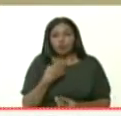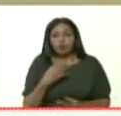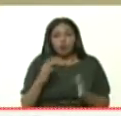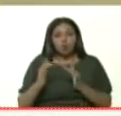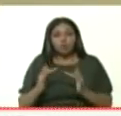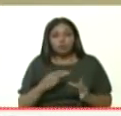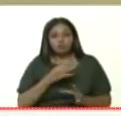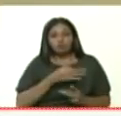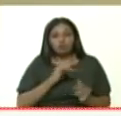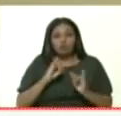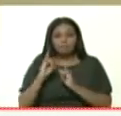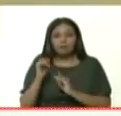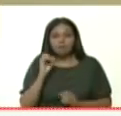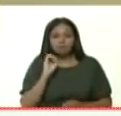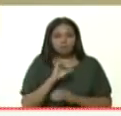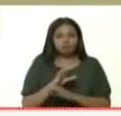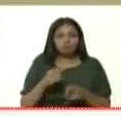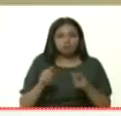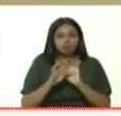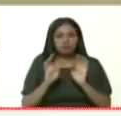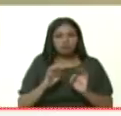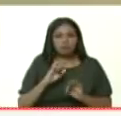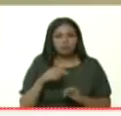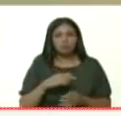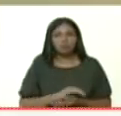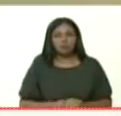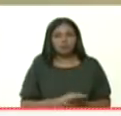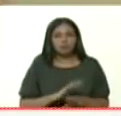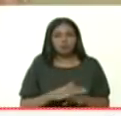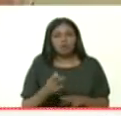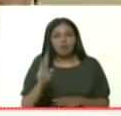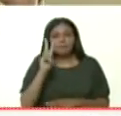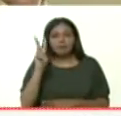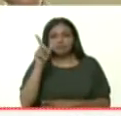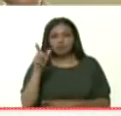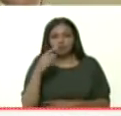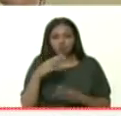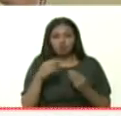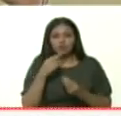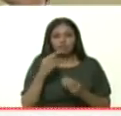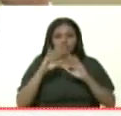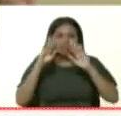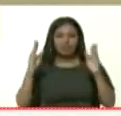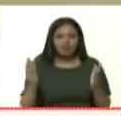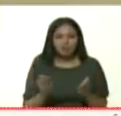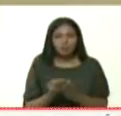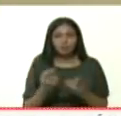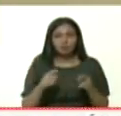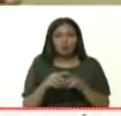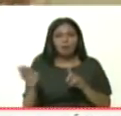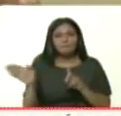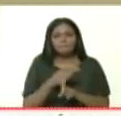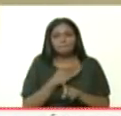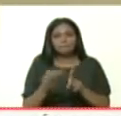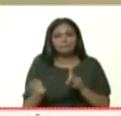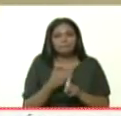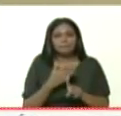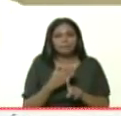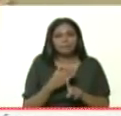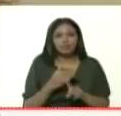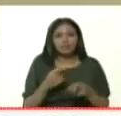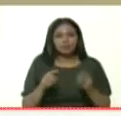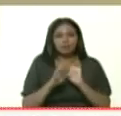sociales ustedes difundan, difundamos. Porque de Venezuela todo lo que se dice en el mundo es violencia,